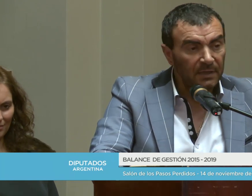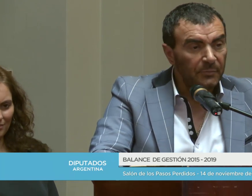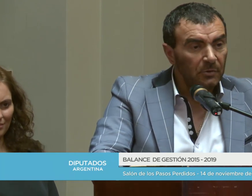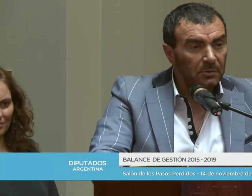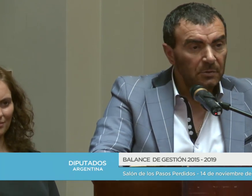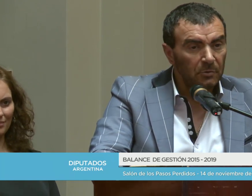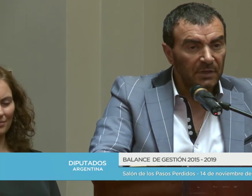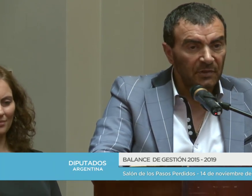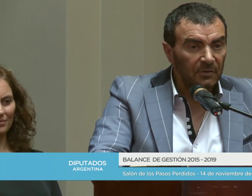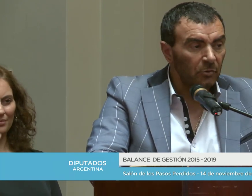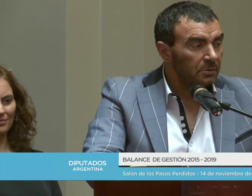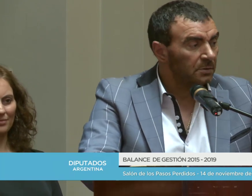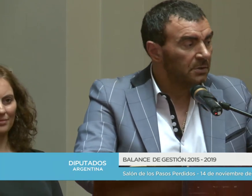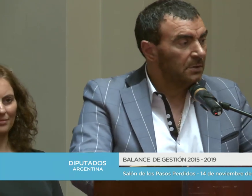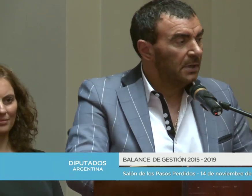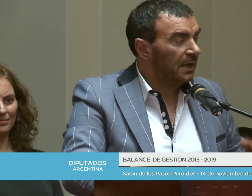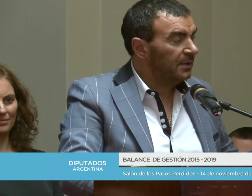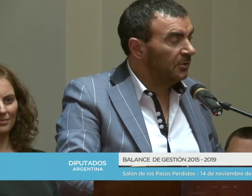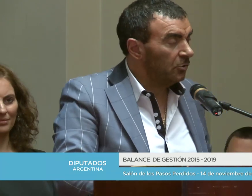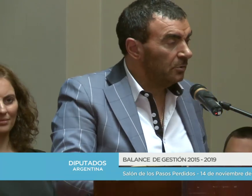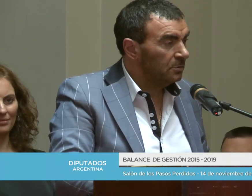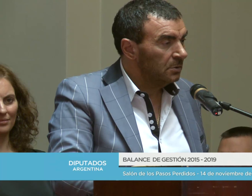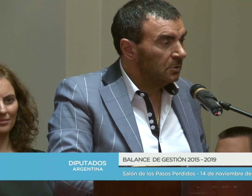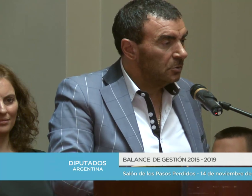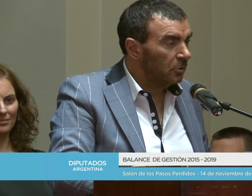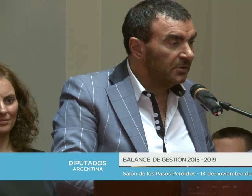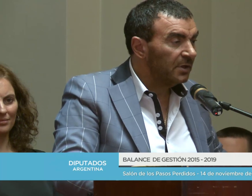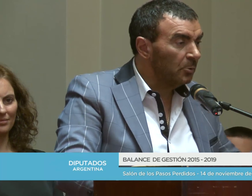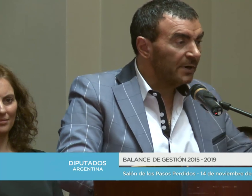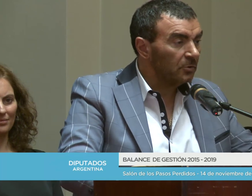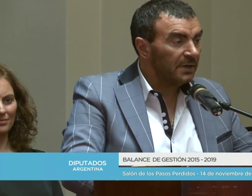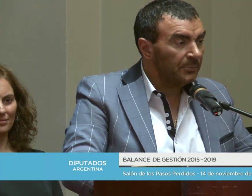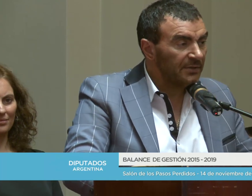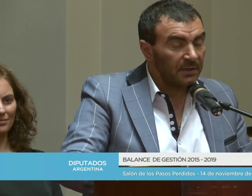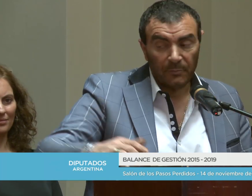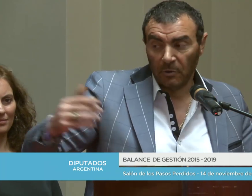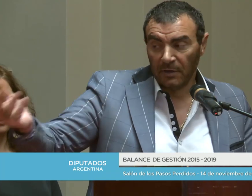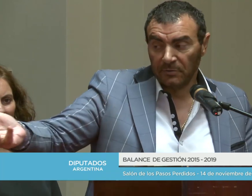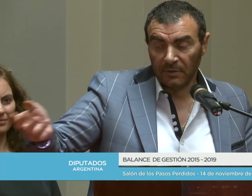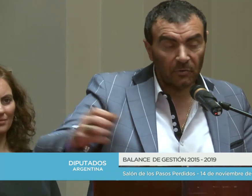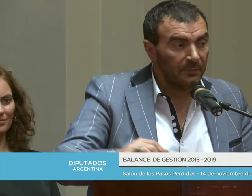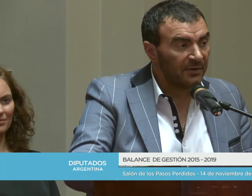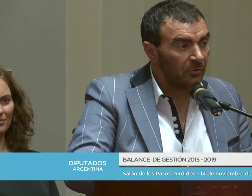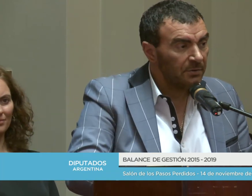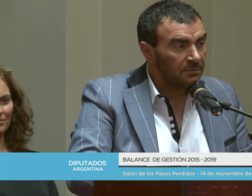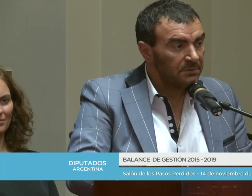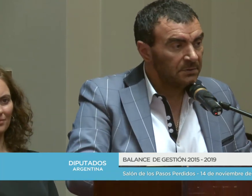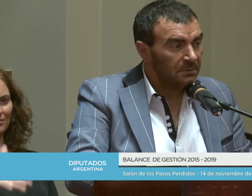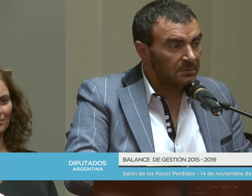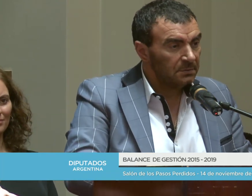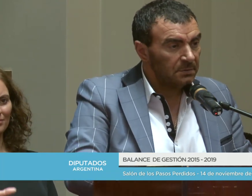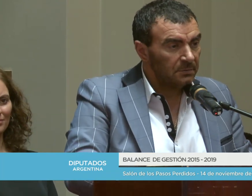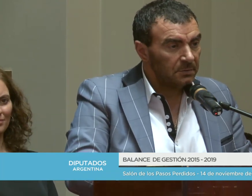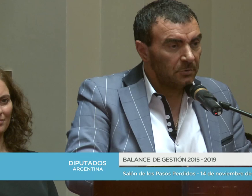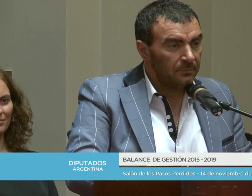Como por ejemplo, lo que se hizo al inicio con Guillermo Bardón en la imprenta y después con la continuación de Marcio.